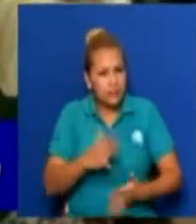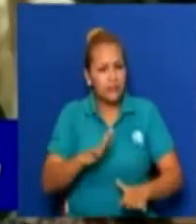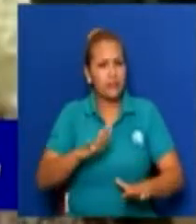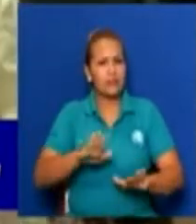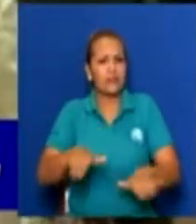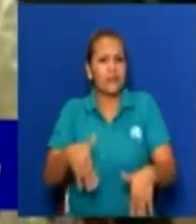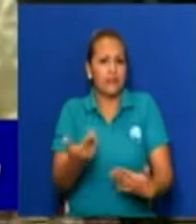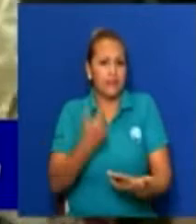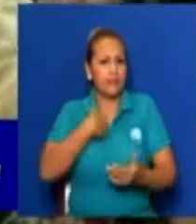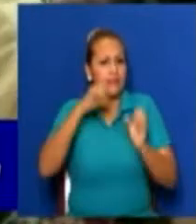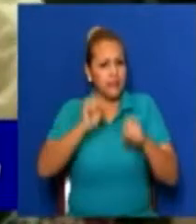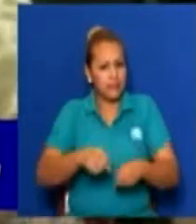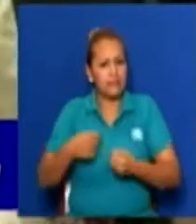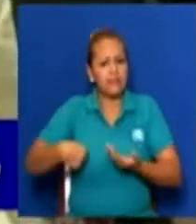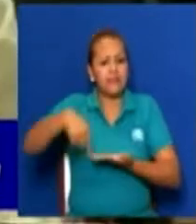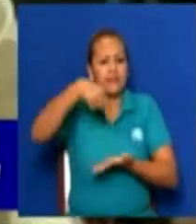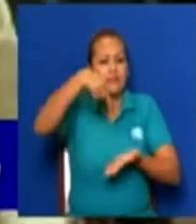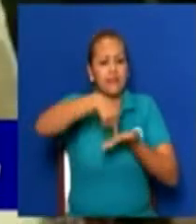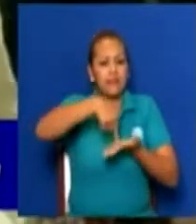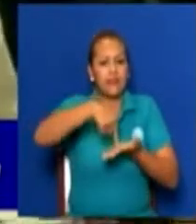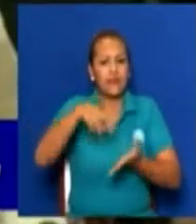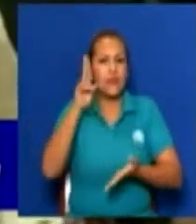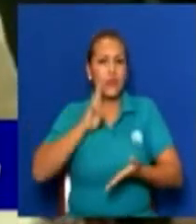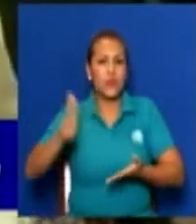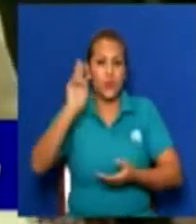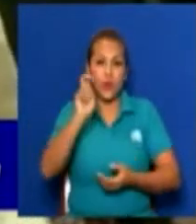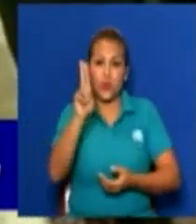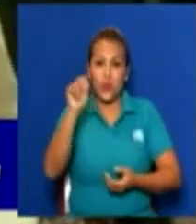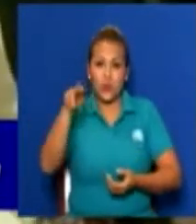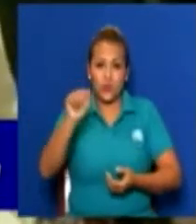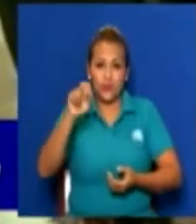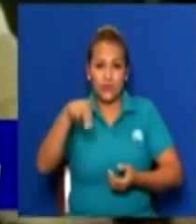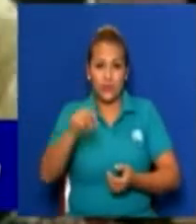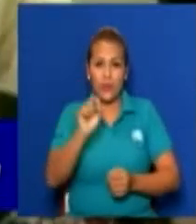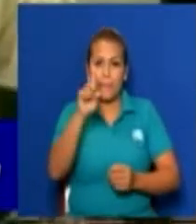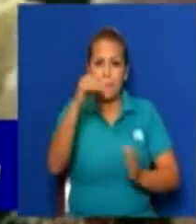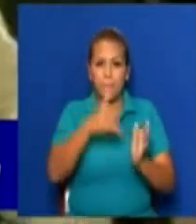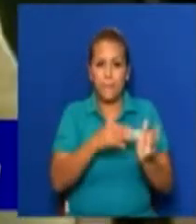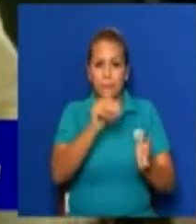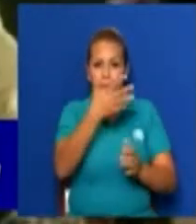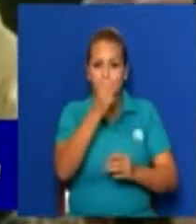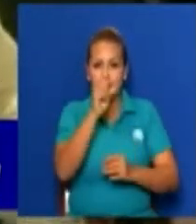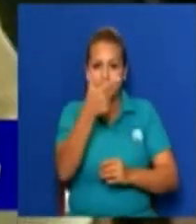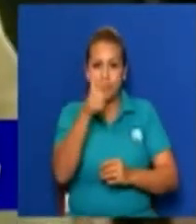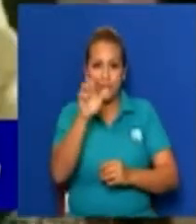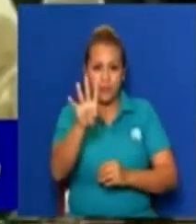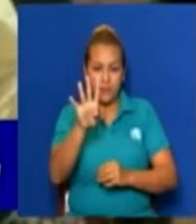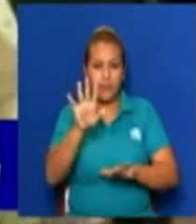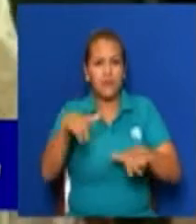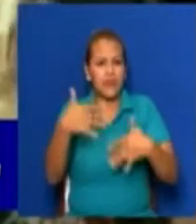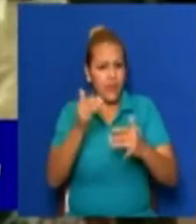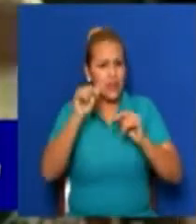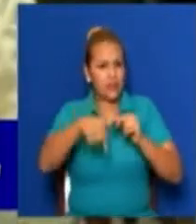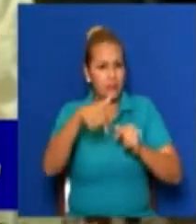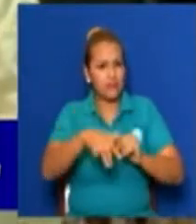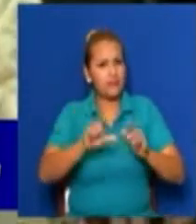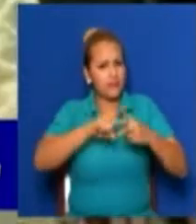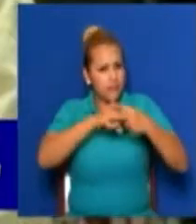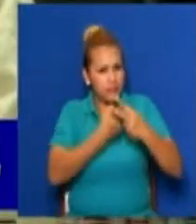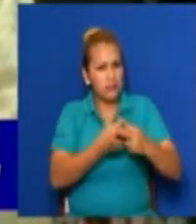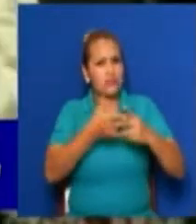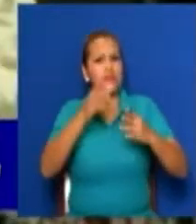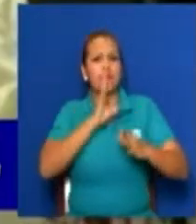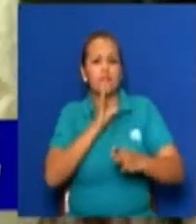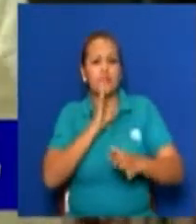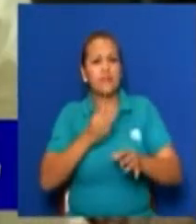puedo ubicar cuando entré a la UNAM en 1974, ahí comenzamos a hablar de igualdad de la